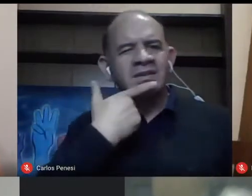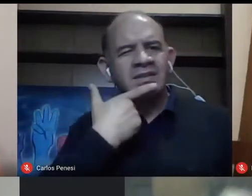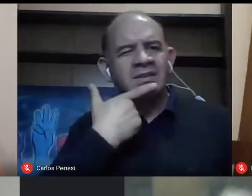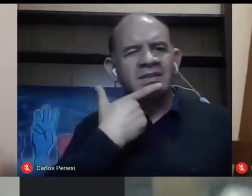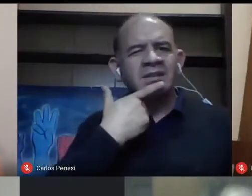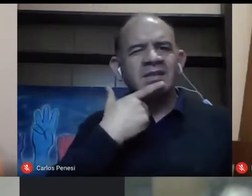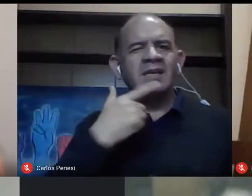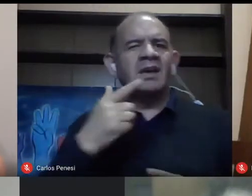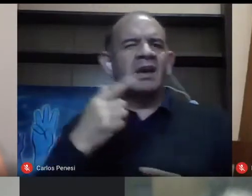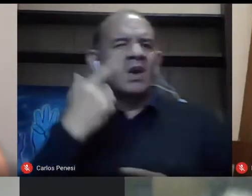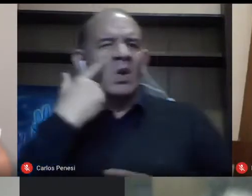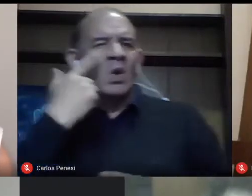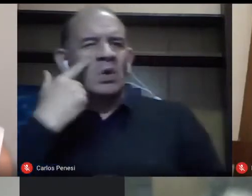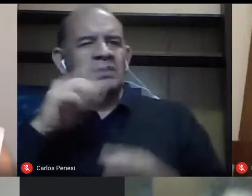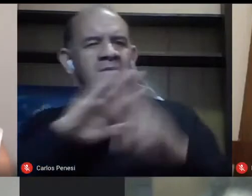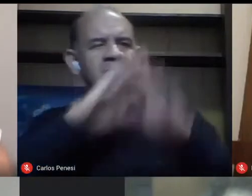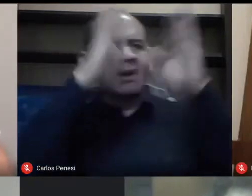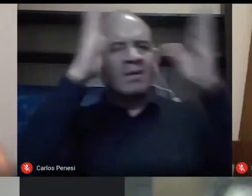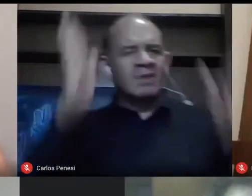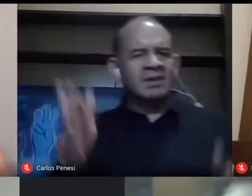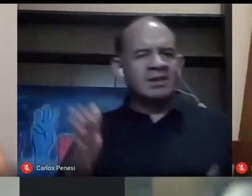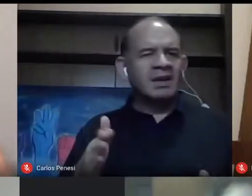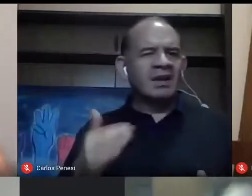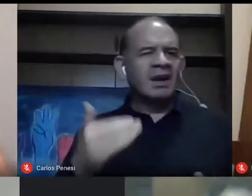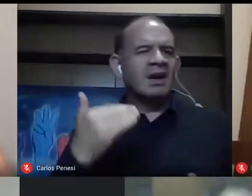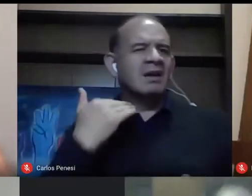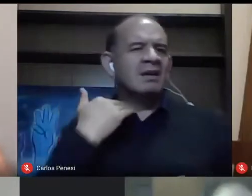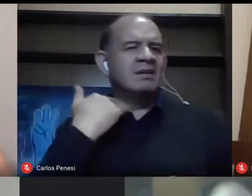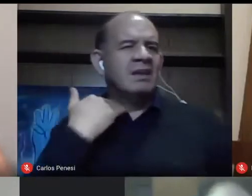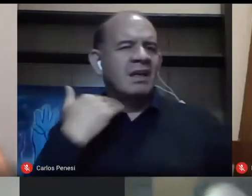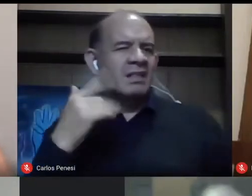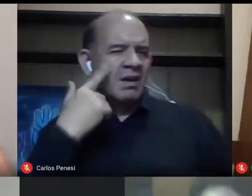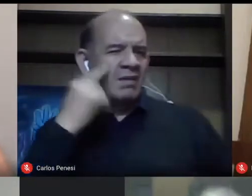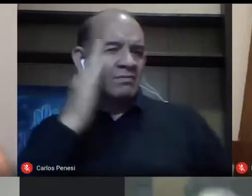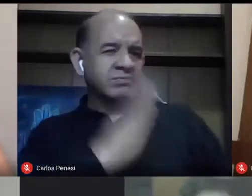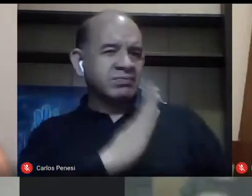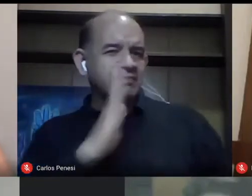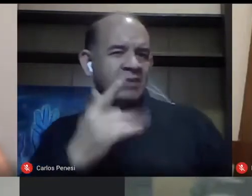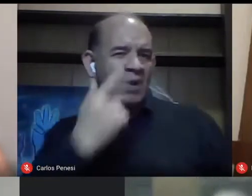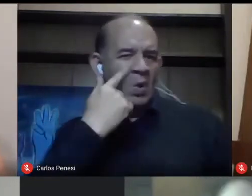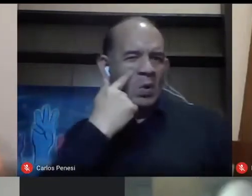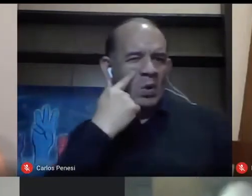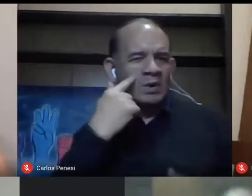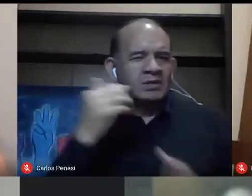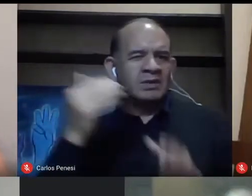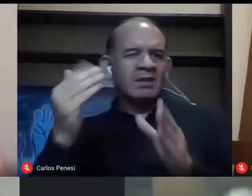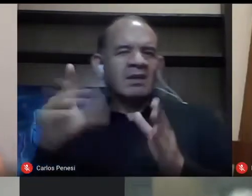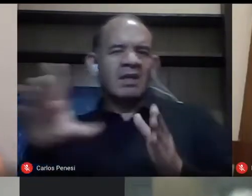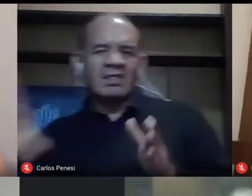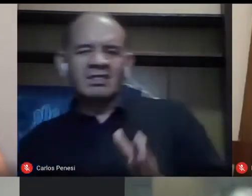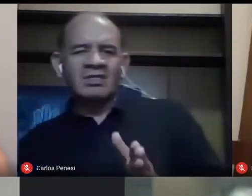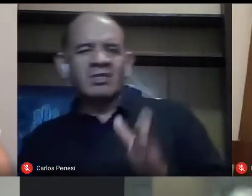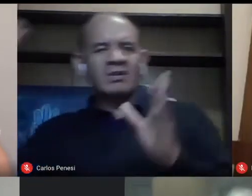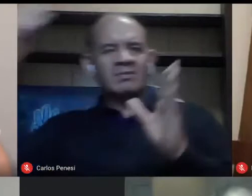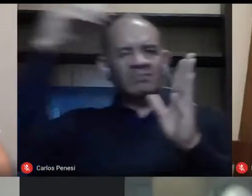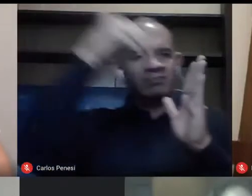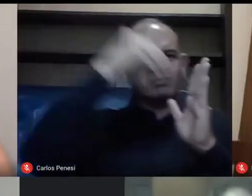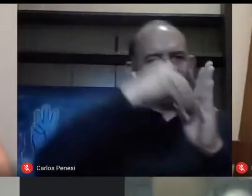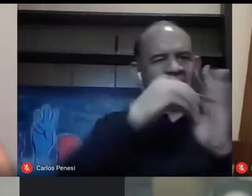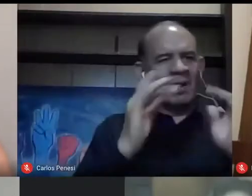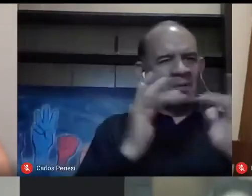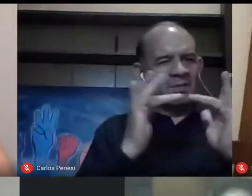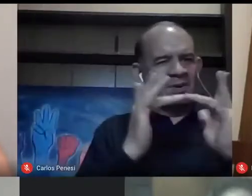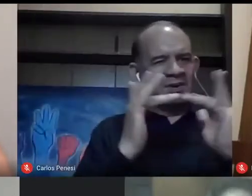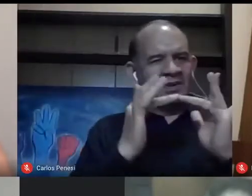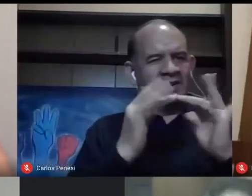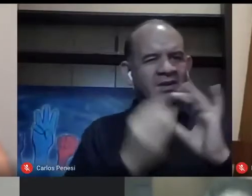ya conocemos y ya utilizamos para otros recursos que se han generado, otros catálogos, otros repertorios diferentes,